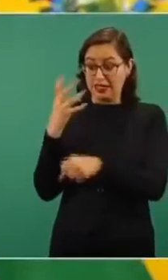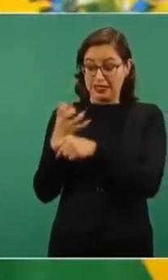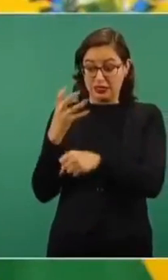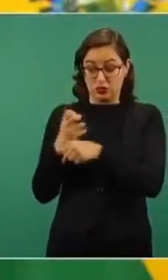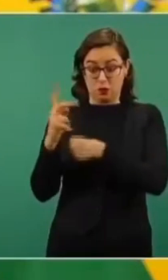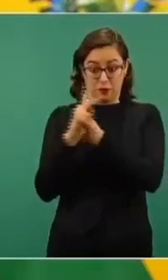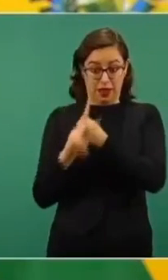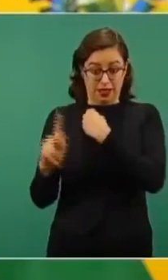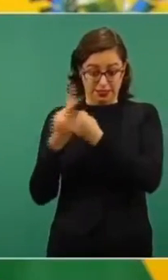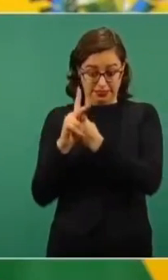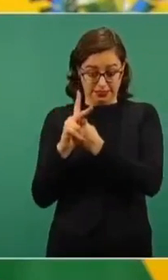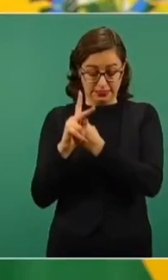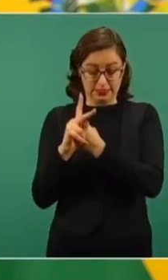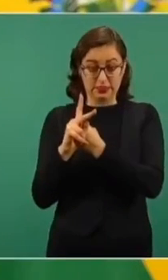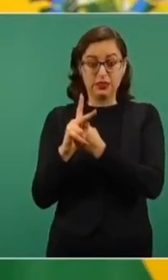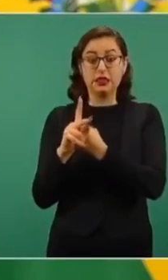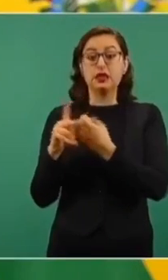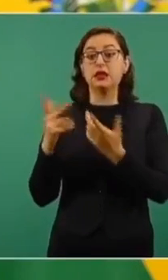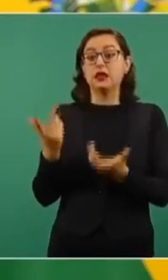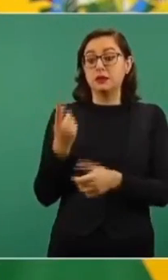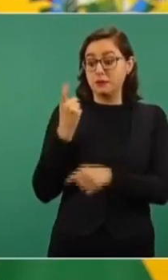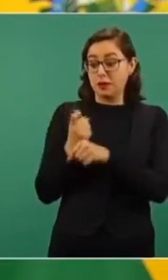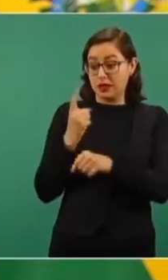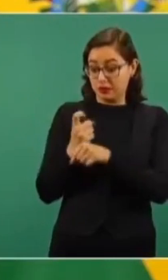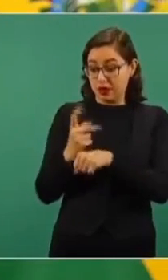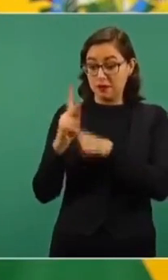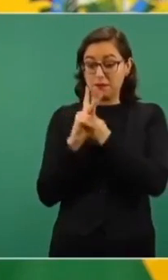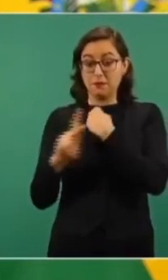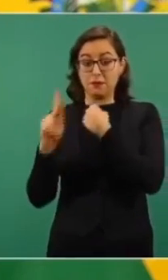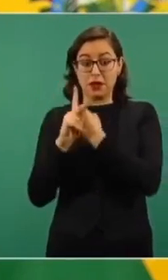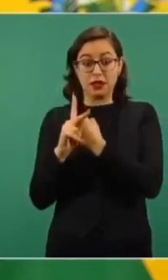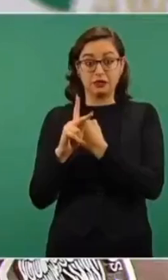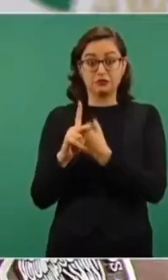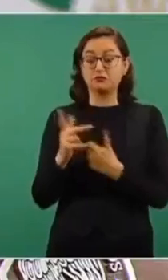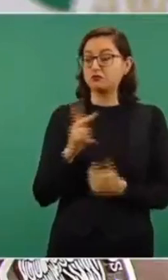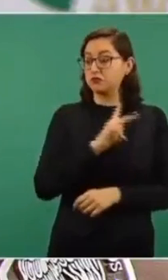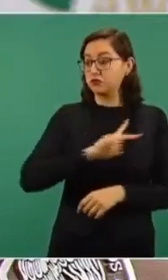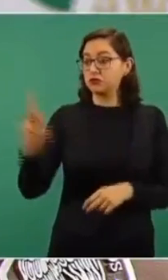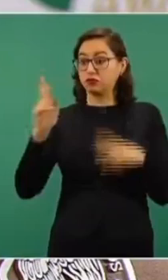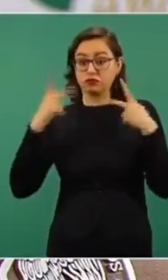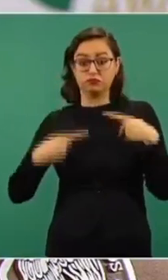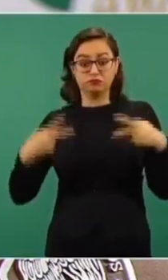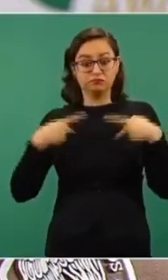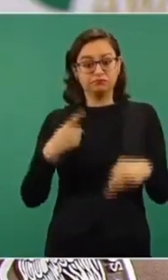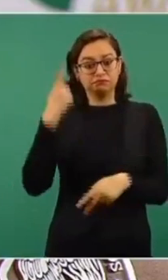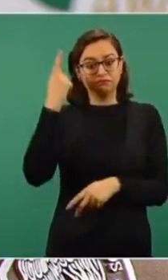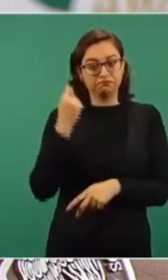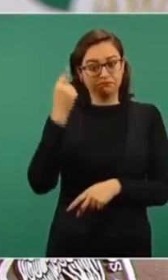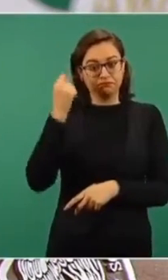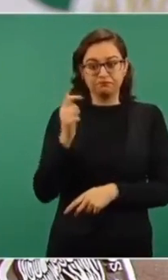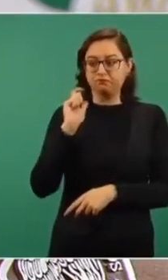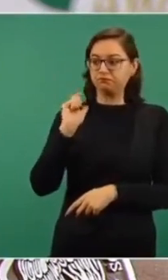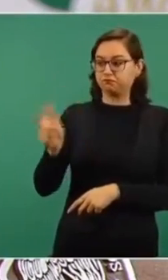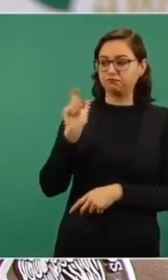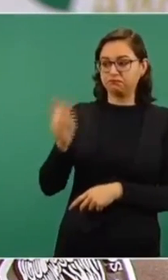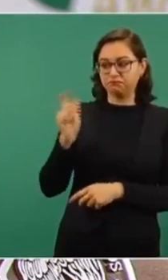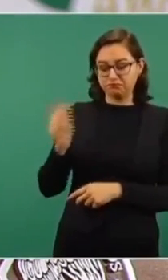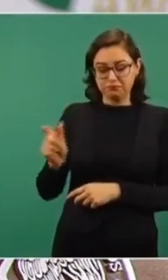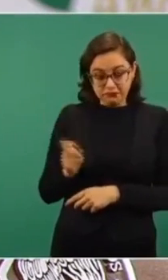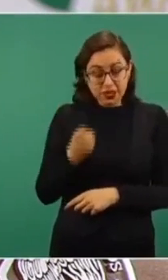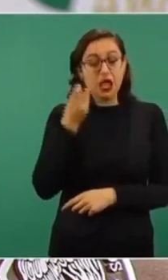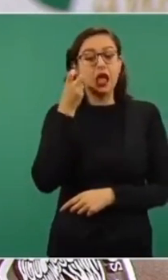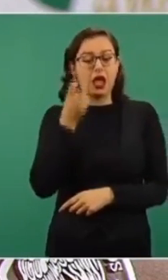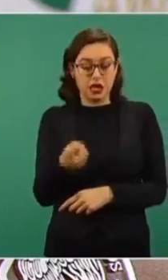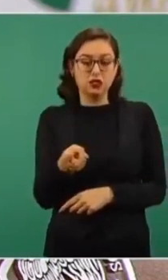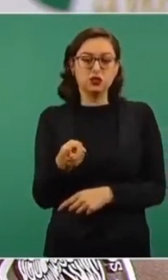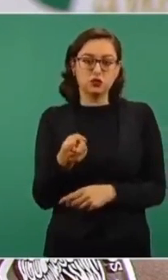en los países en desarrollo que tenía una pensión universal. Esa pensión universal es parte de la redistribución del ingreso que